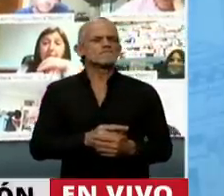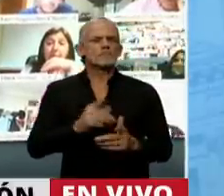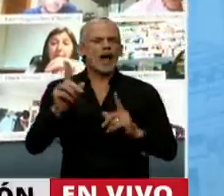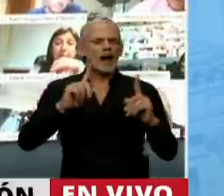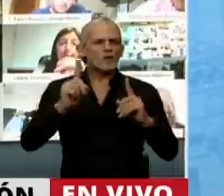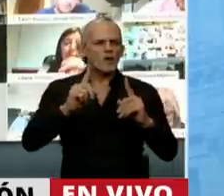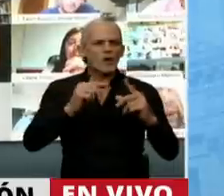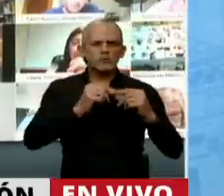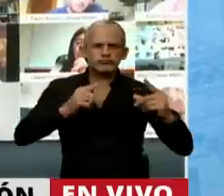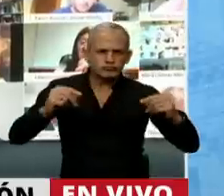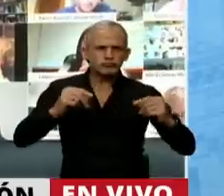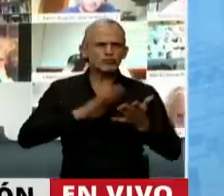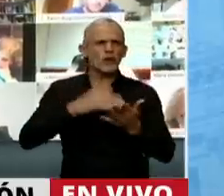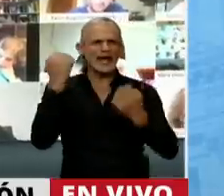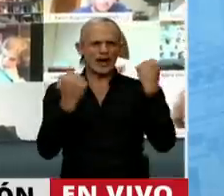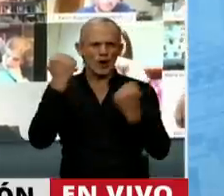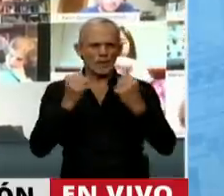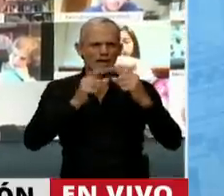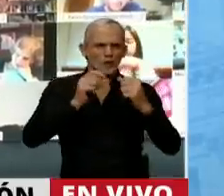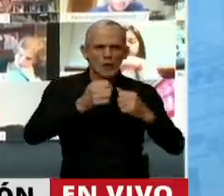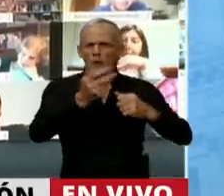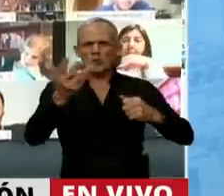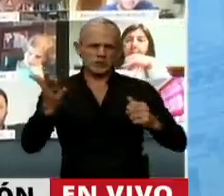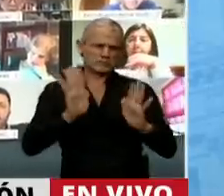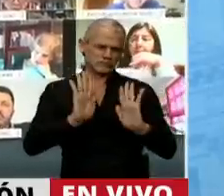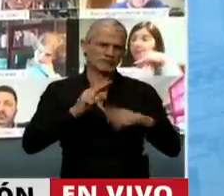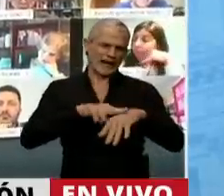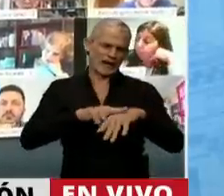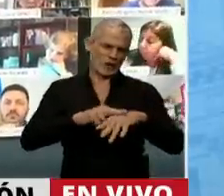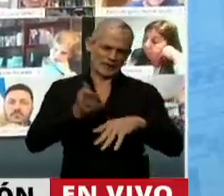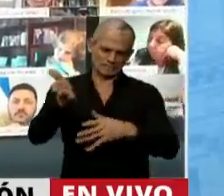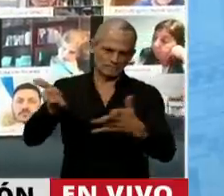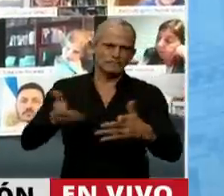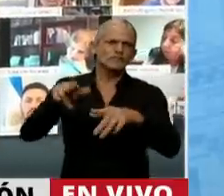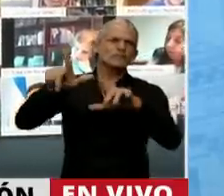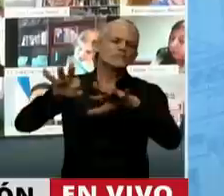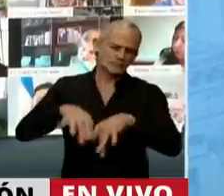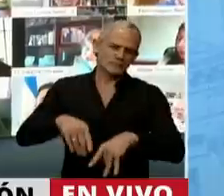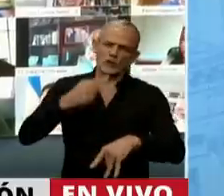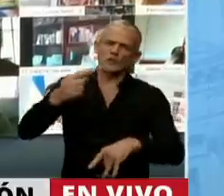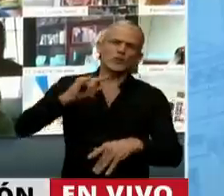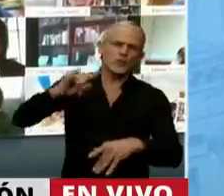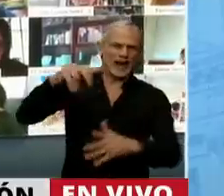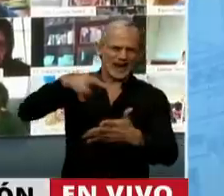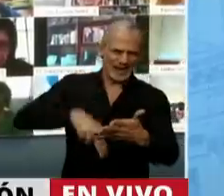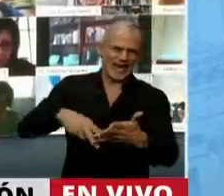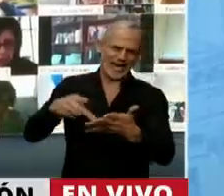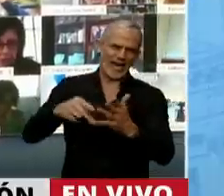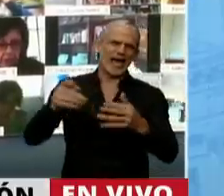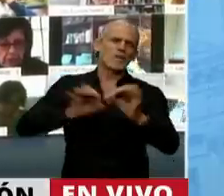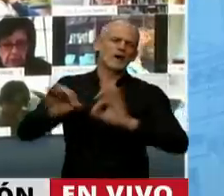algunos datos macroeconómicos. Yo le sugiero, diputado, que lea el proyecto de ampliación que se ha enviado porque ahí están esos